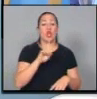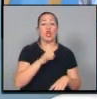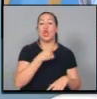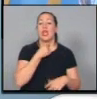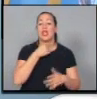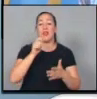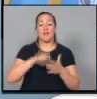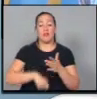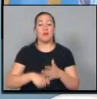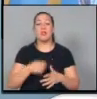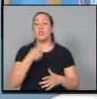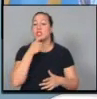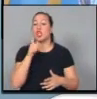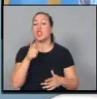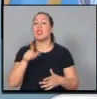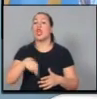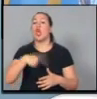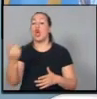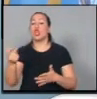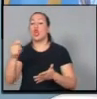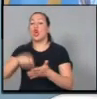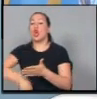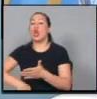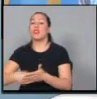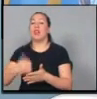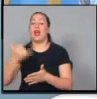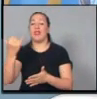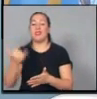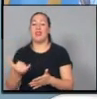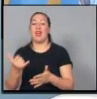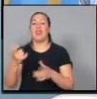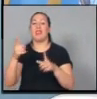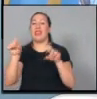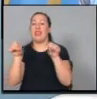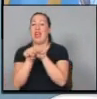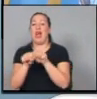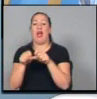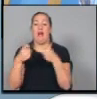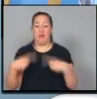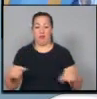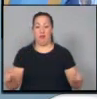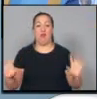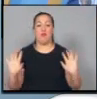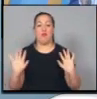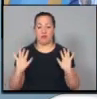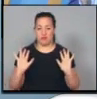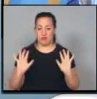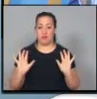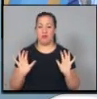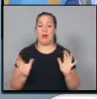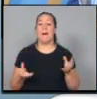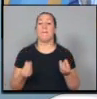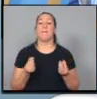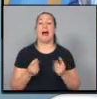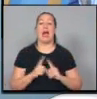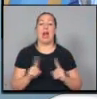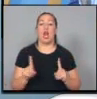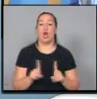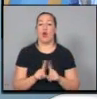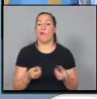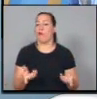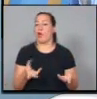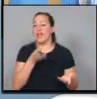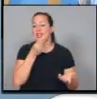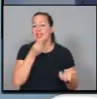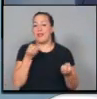contrato si no tienen un contrato, un precontrato firmado con las cadenas de televisión. Claro, las condiciones. Las condiciones, como para no quedar en un limbo. Claro,